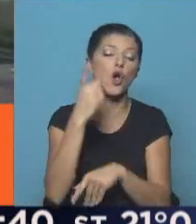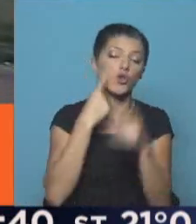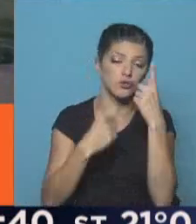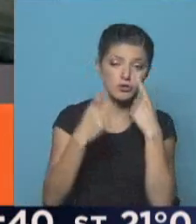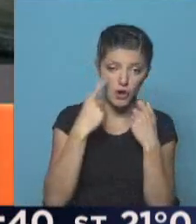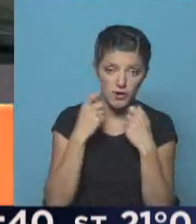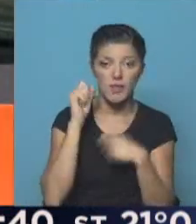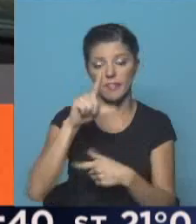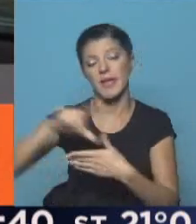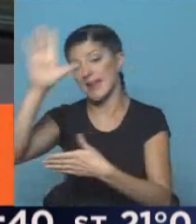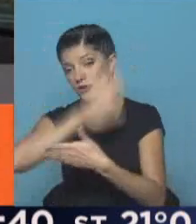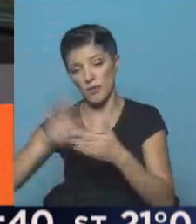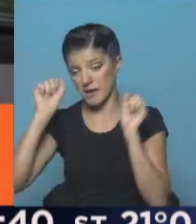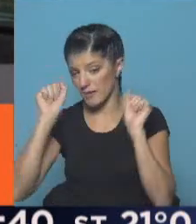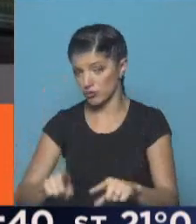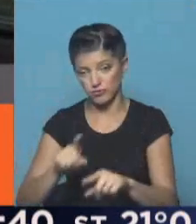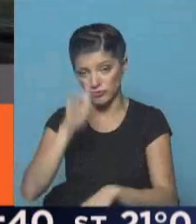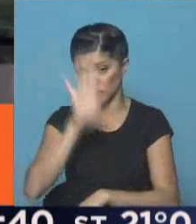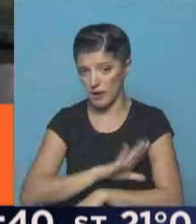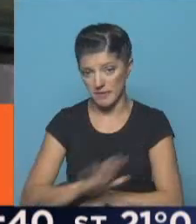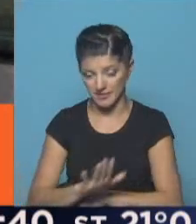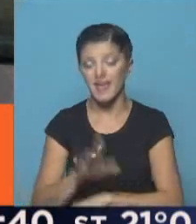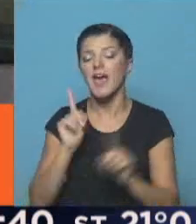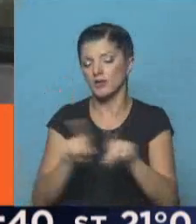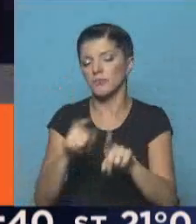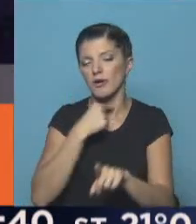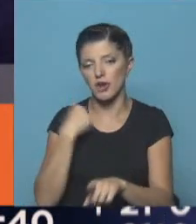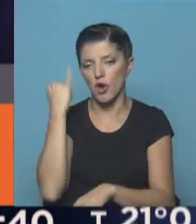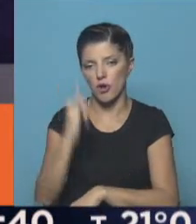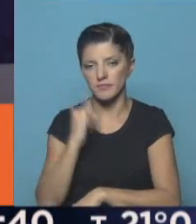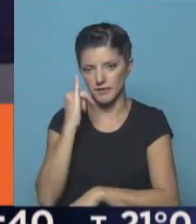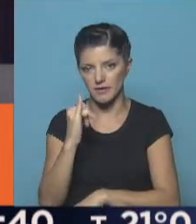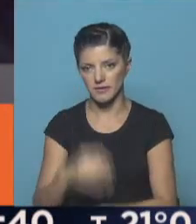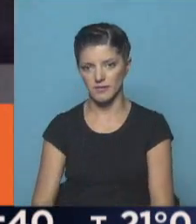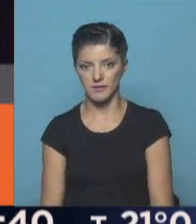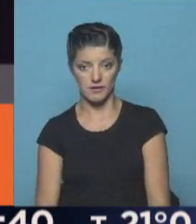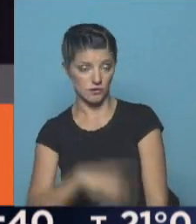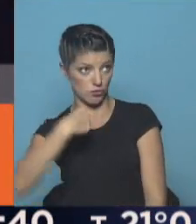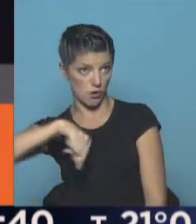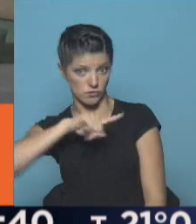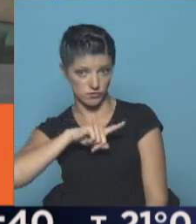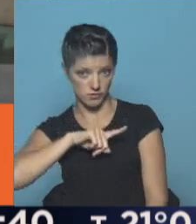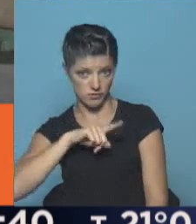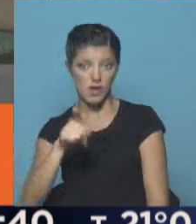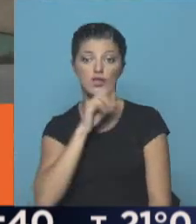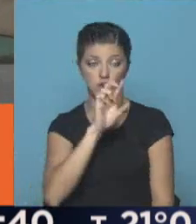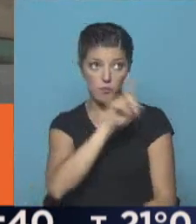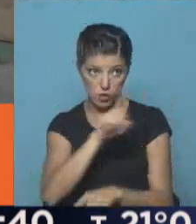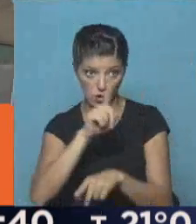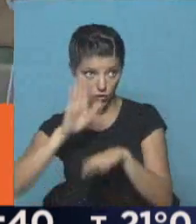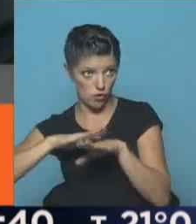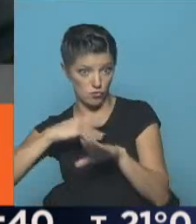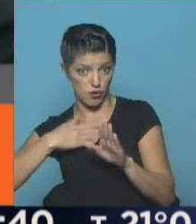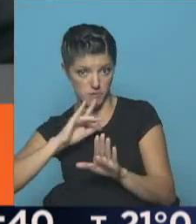potencial latinoamericana. Eso es lo que quiero señalar. No es Trump, somos nosotros. ¿Cómo? No es Trump, somos nosotros. No es Trump,